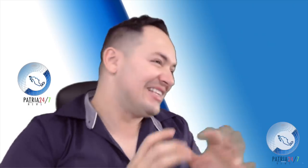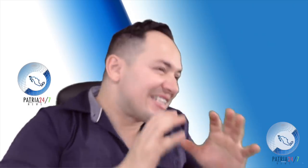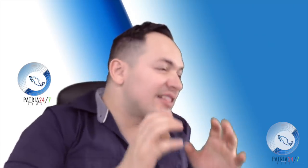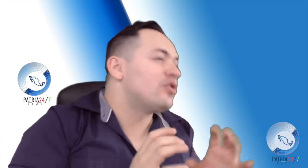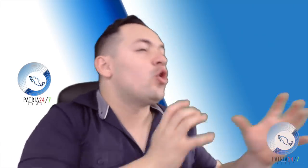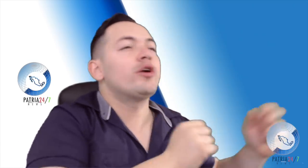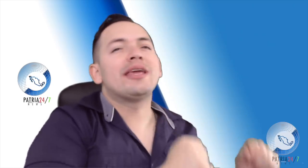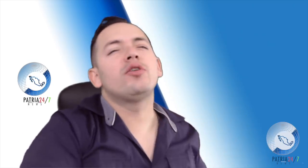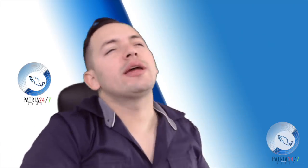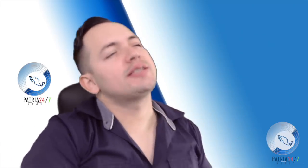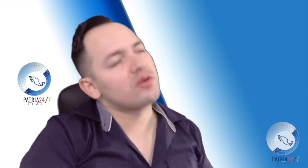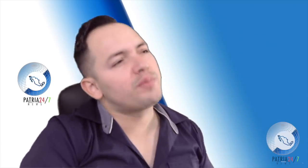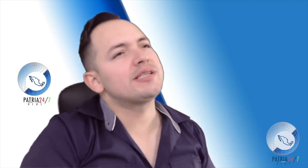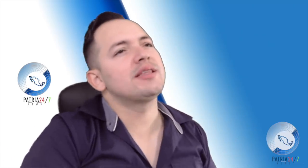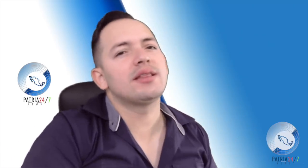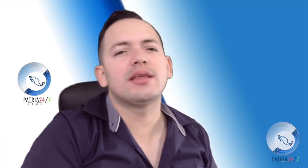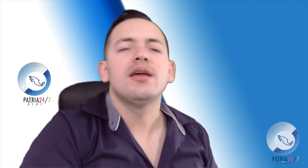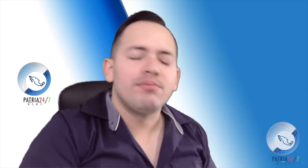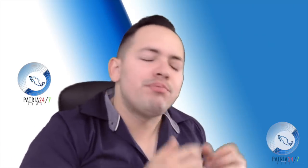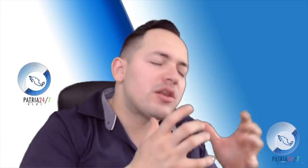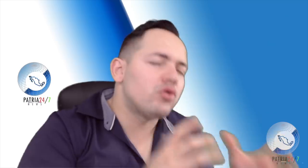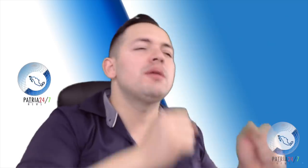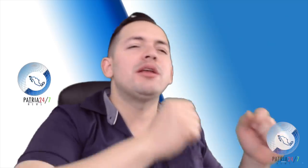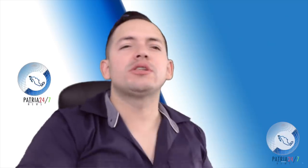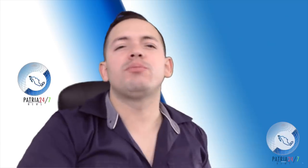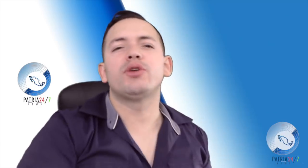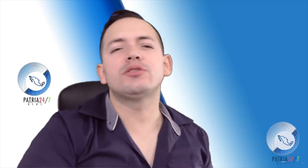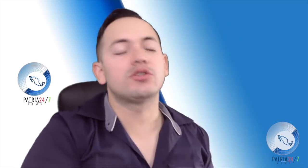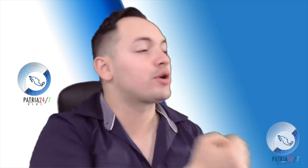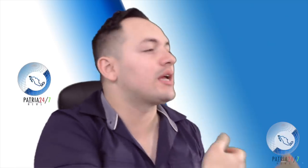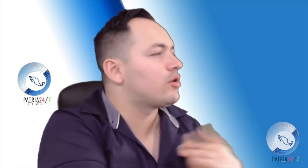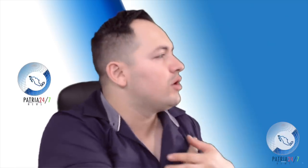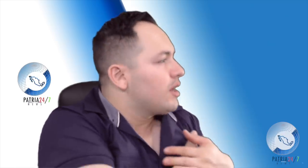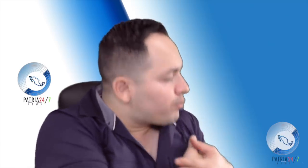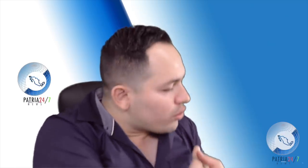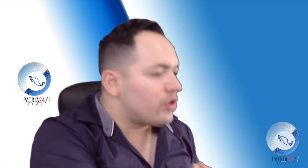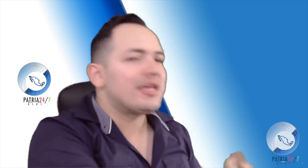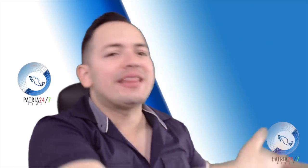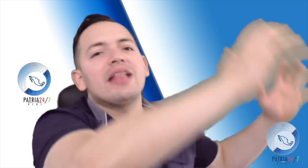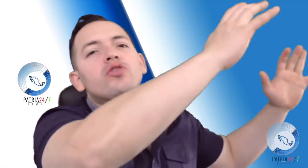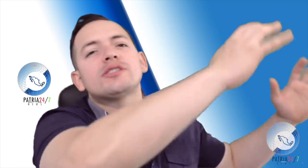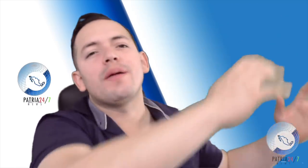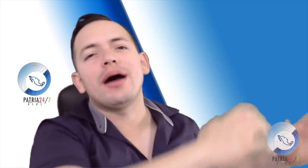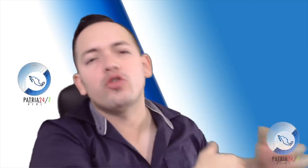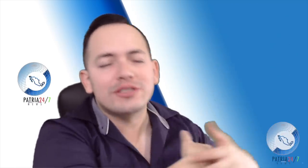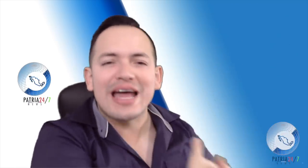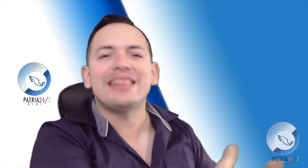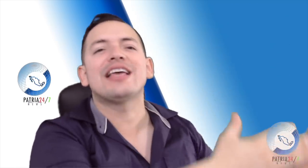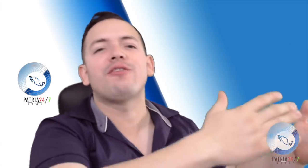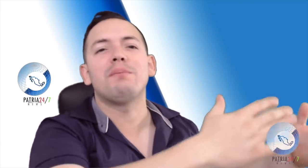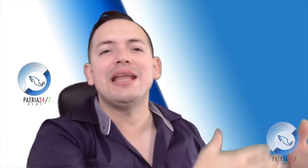lástima? Diciendo, oye, oiga, señor presidente, perdóneme los impuestos porque yo proveo de tantos